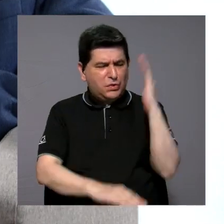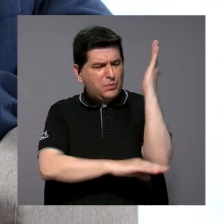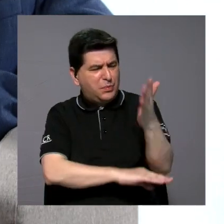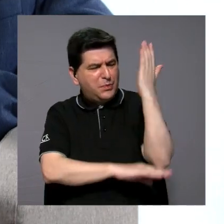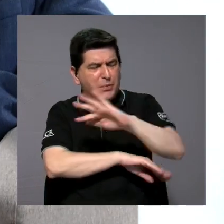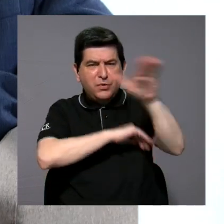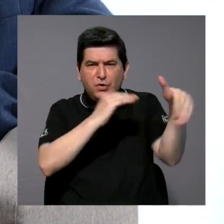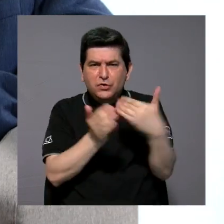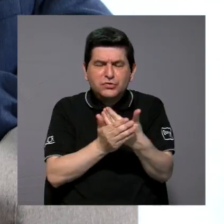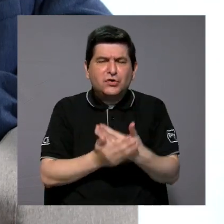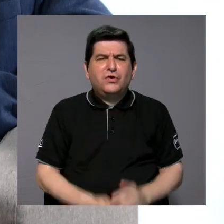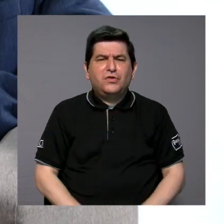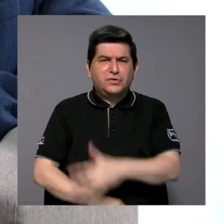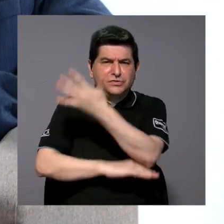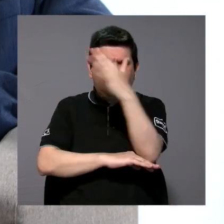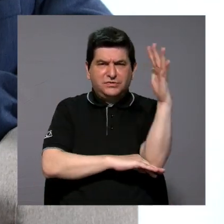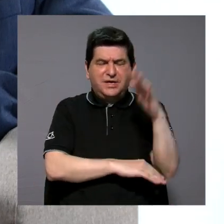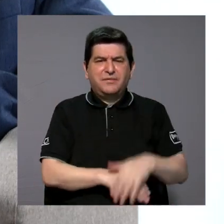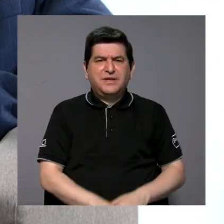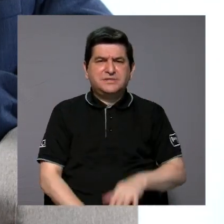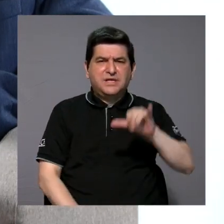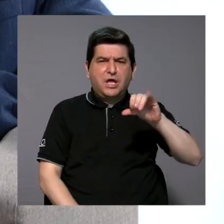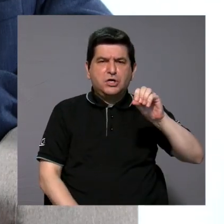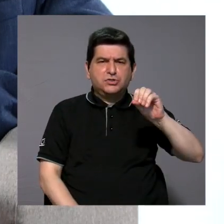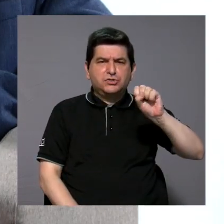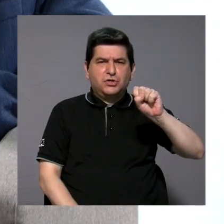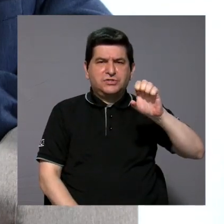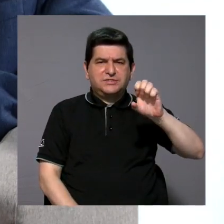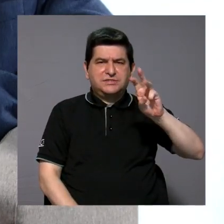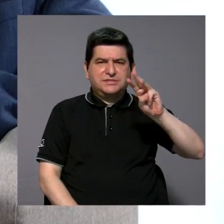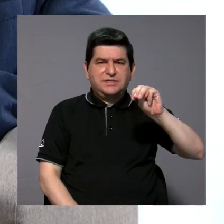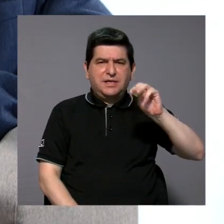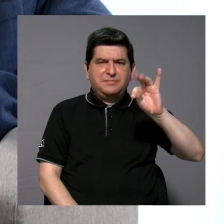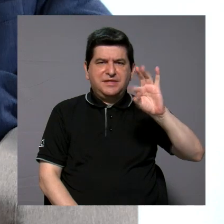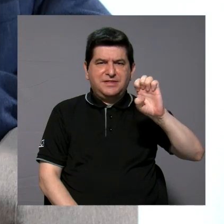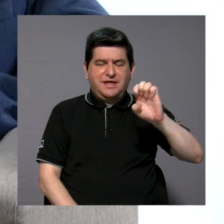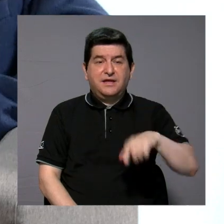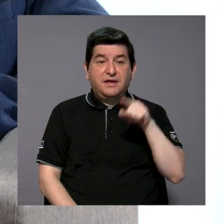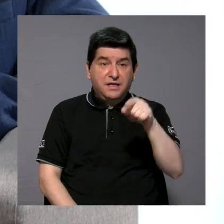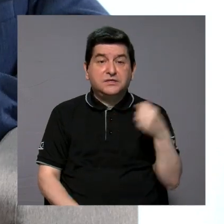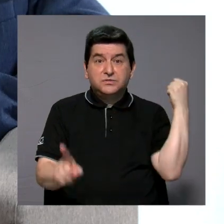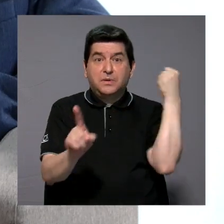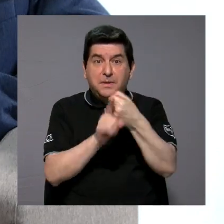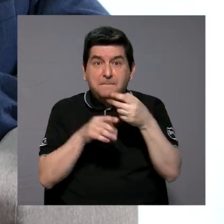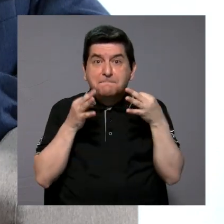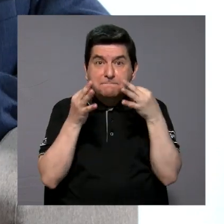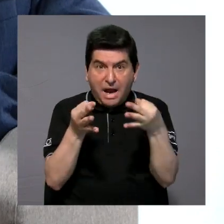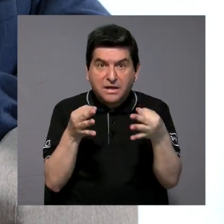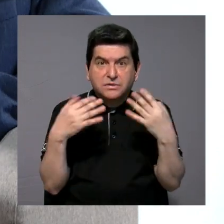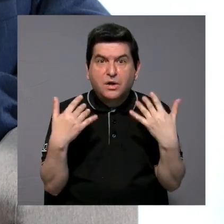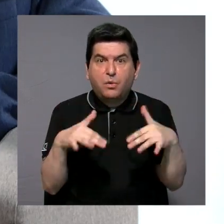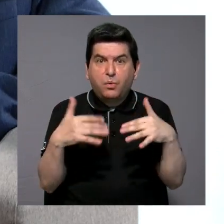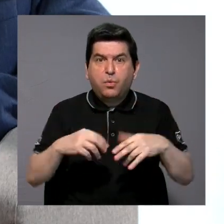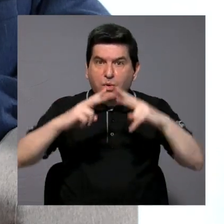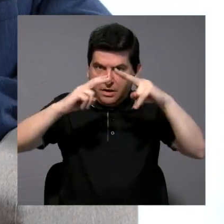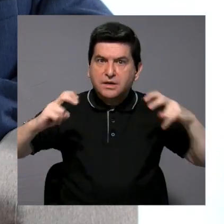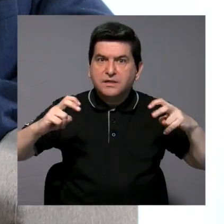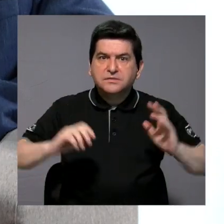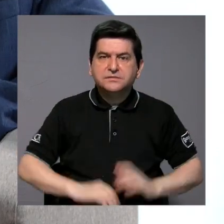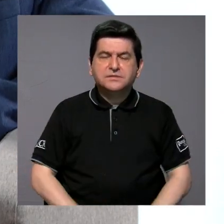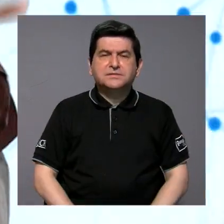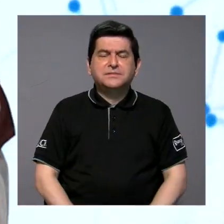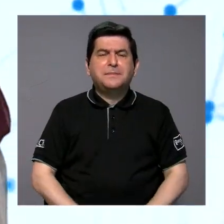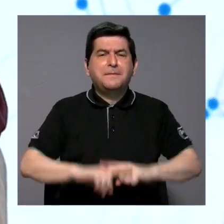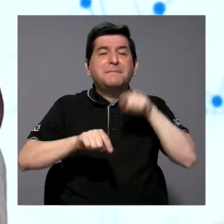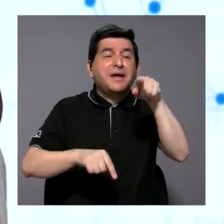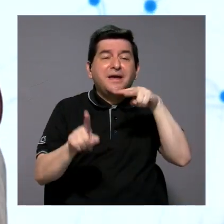cortar todos los árboles en Yosemite, habría que ver el impacto de eso en el turismo. Sí, exactamente.